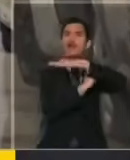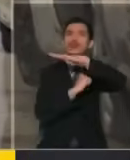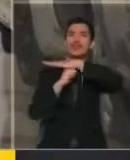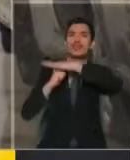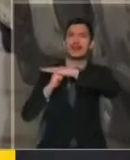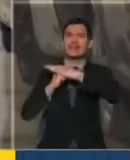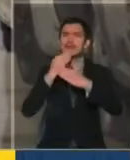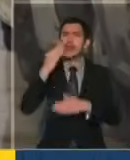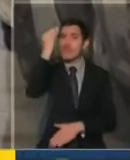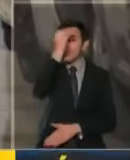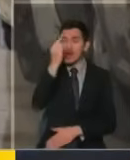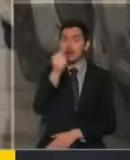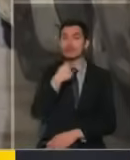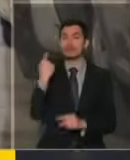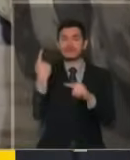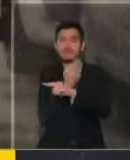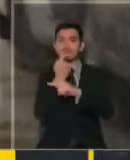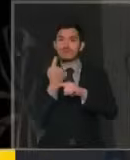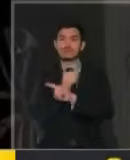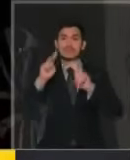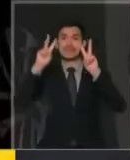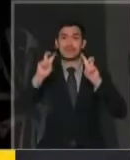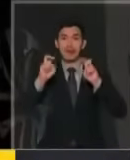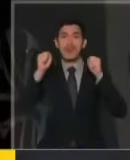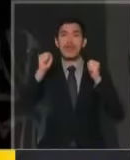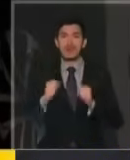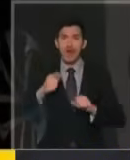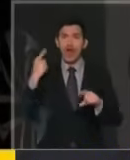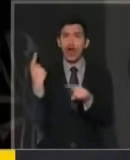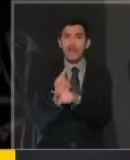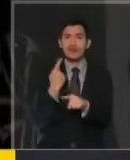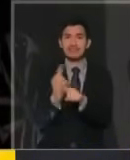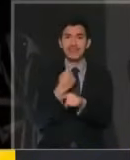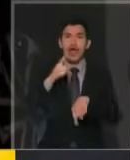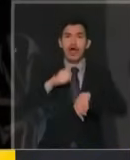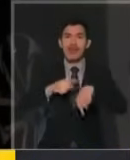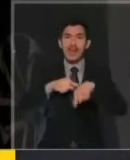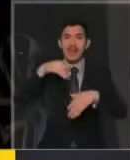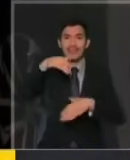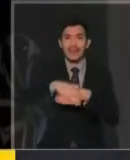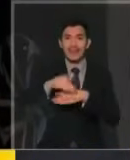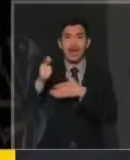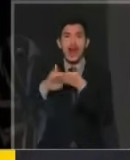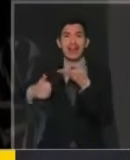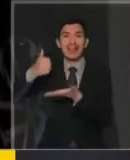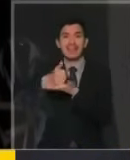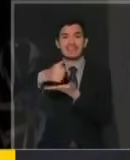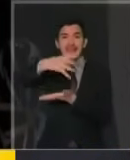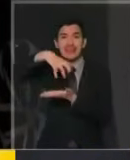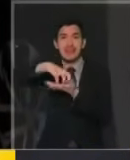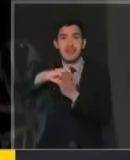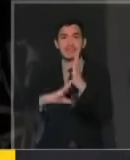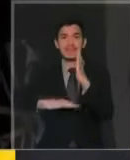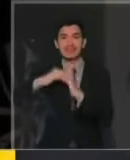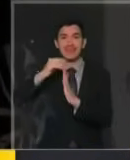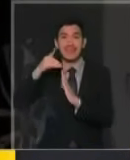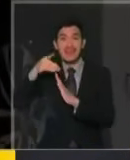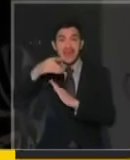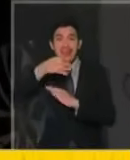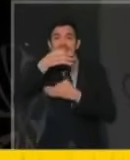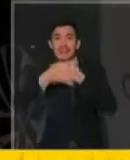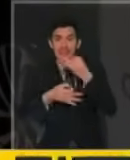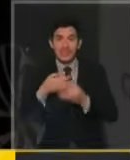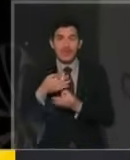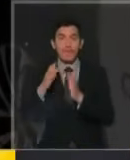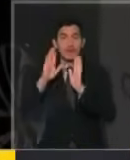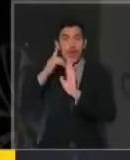Nosotros, hablando de eso justamente, tuvimos la posibilidad de conversar en horas de la tarde con la alcaldesa de La Pintana, quien entregó sus declaraciones. Pero ojo,